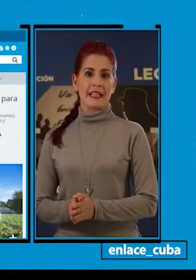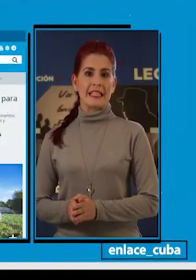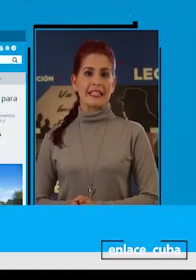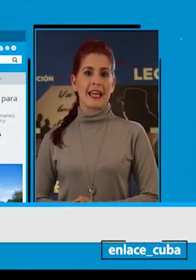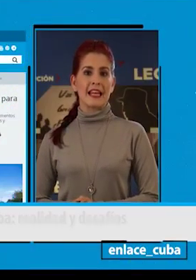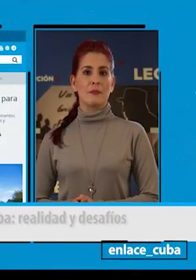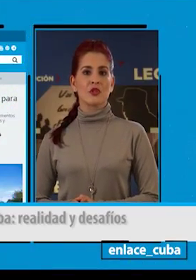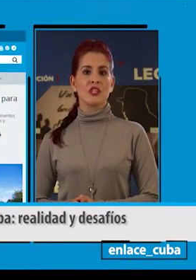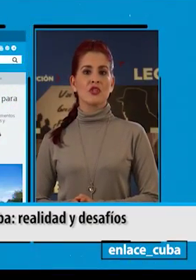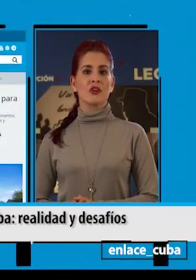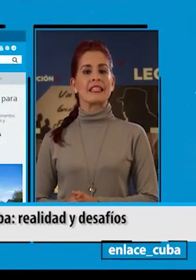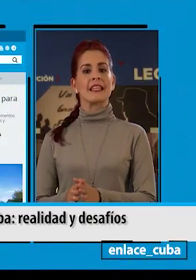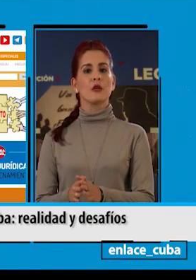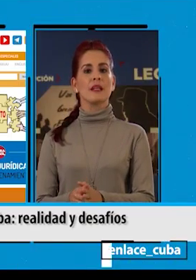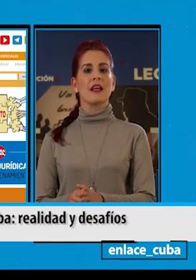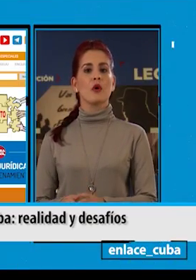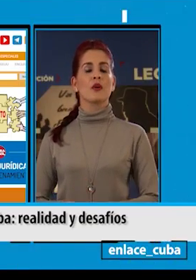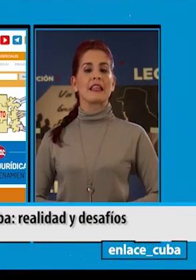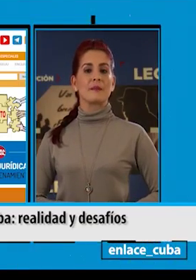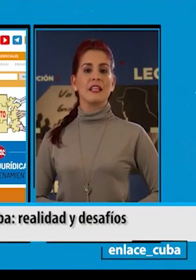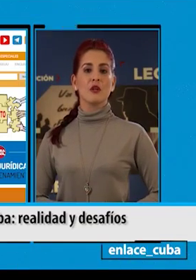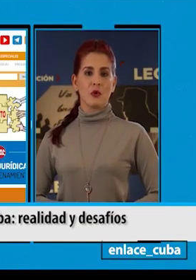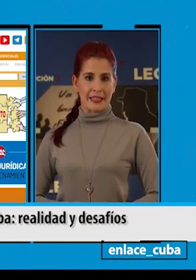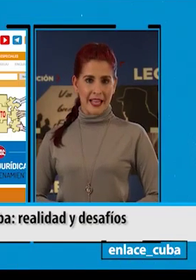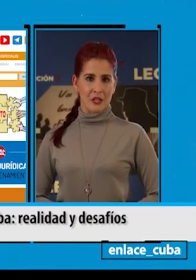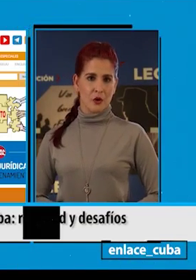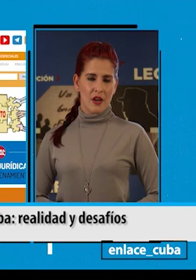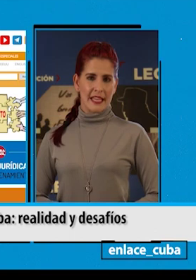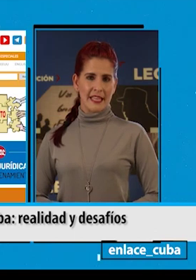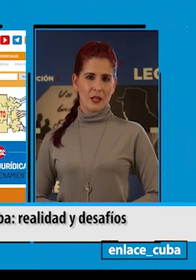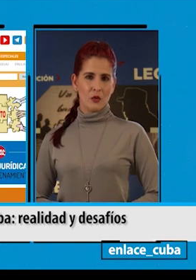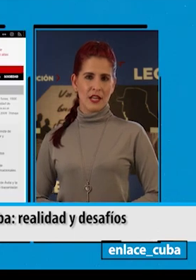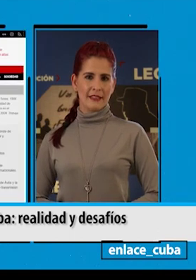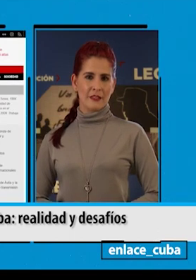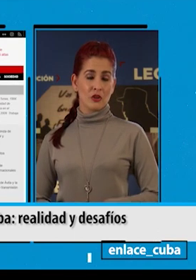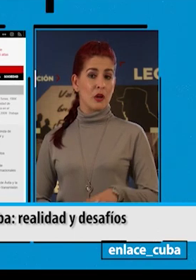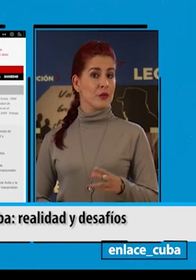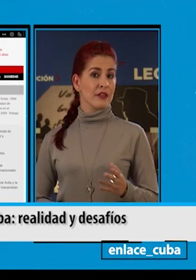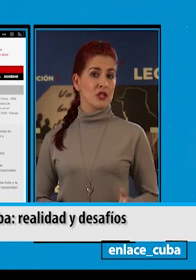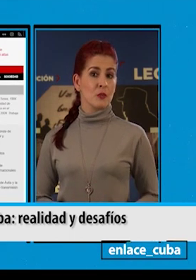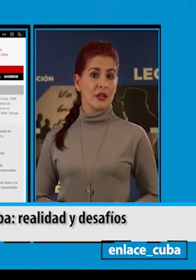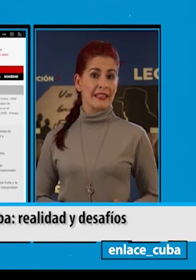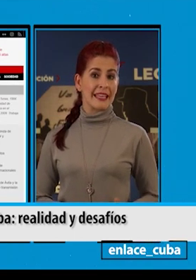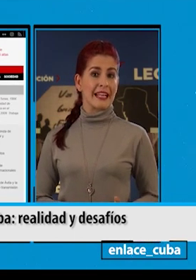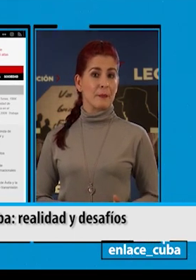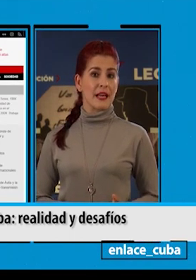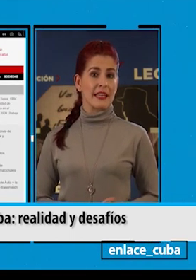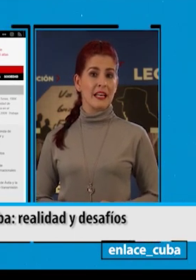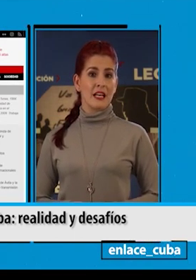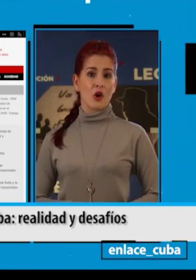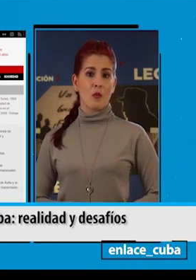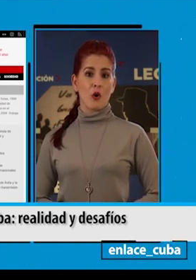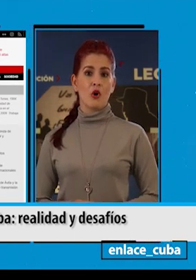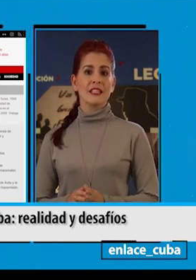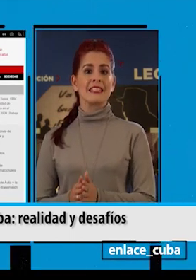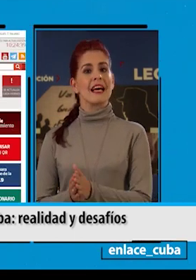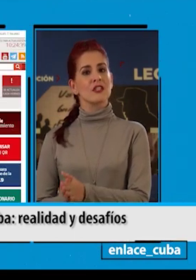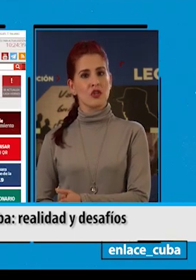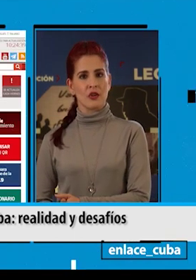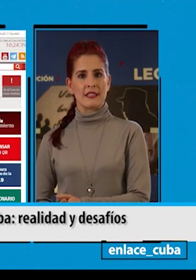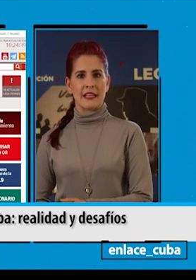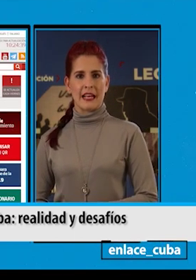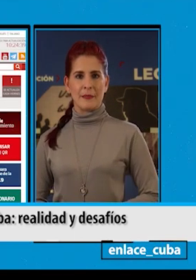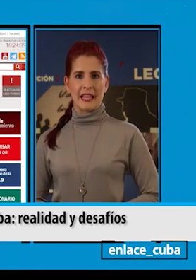un mes de iniciar el proceso que se ha denominado ordenamiento monetario y que incluye tanto la unificación monetaria y cambiaria como